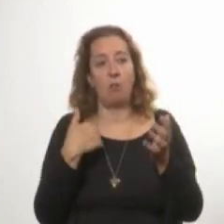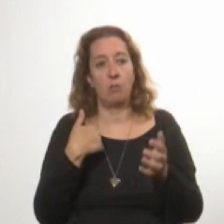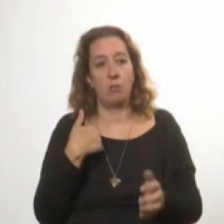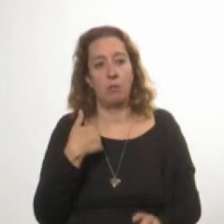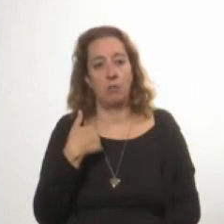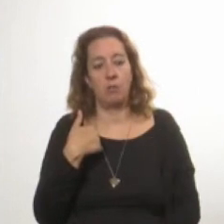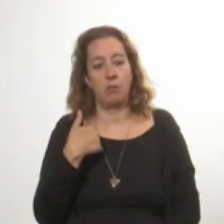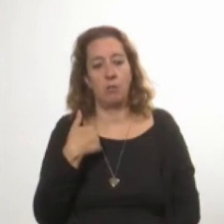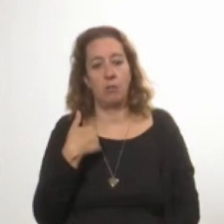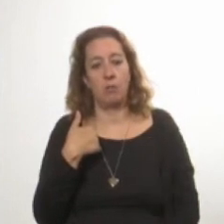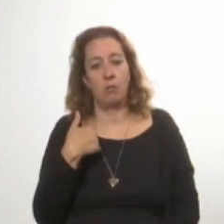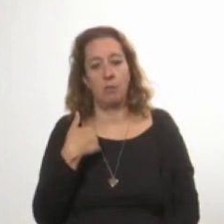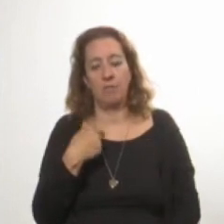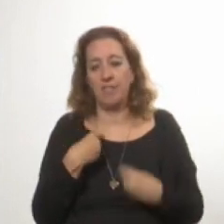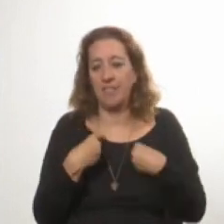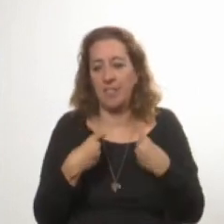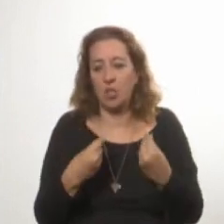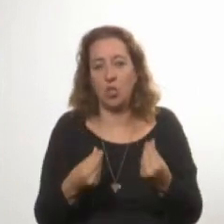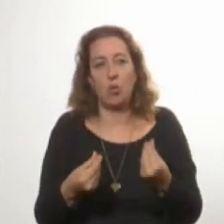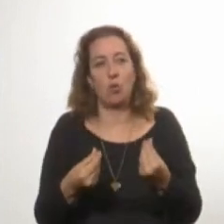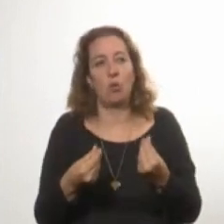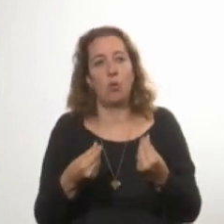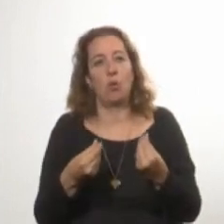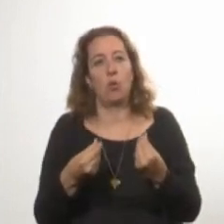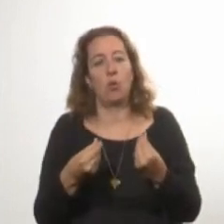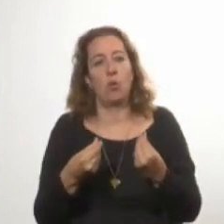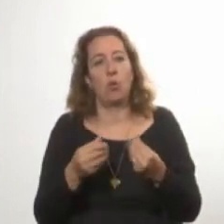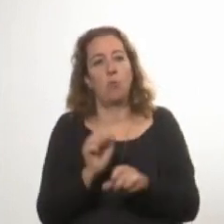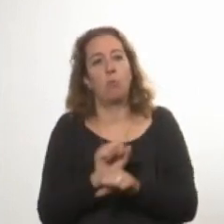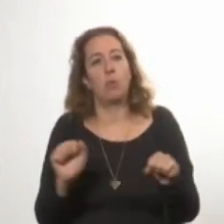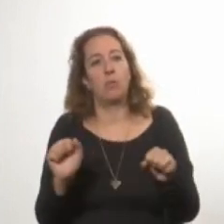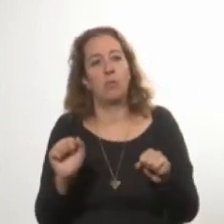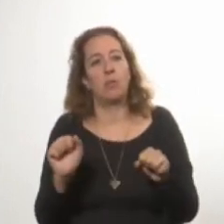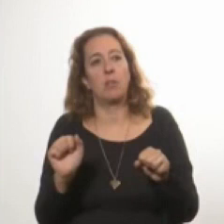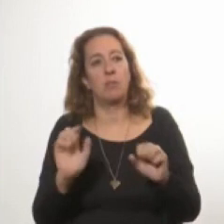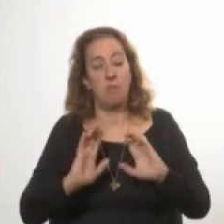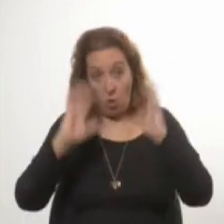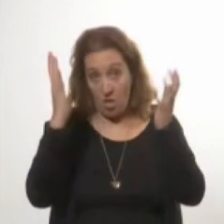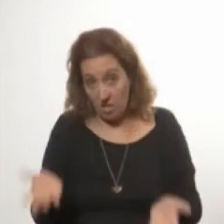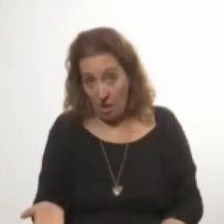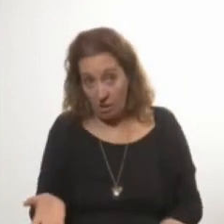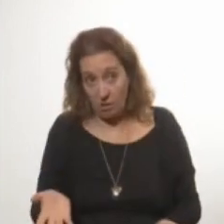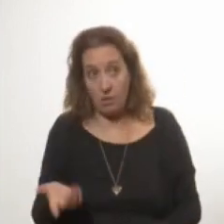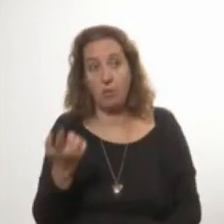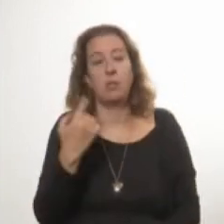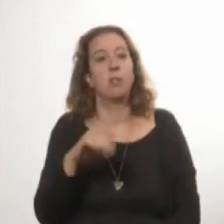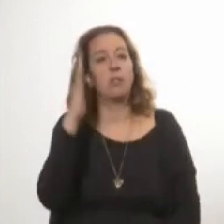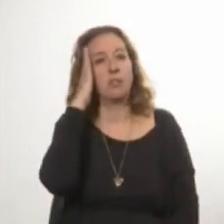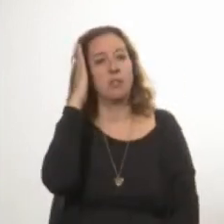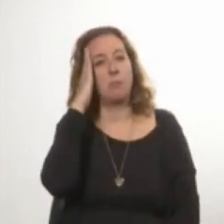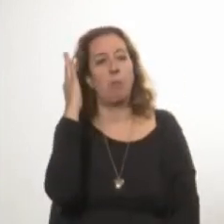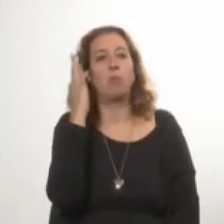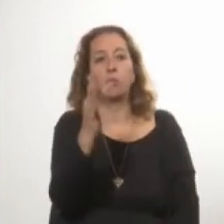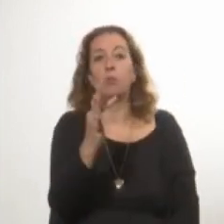tengo la sensación de que pueden haber brotes de violencia, sepamos a qué